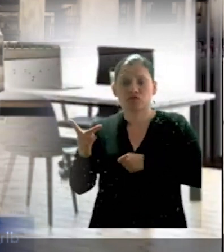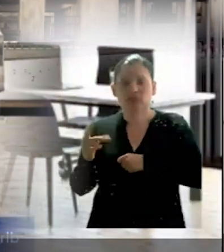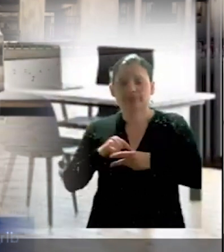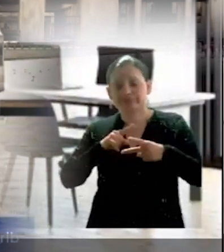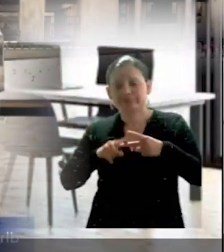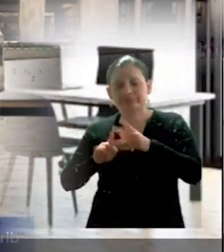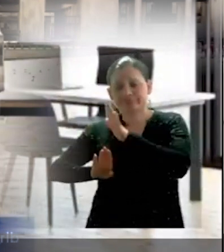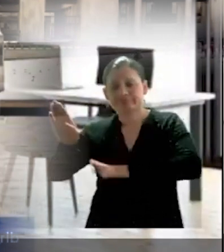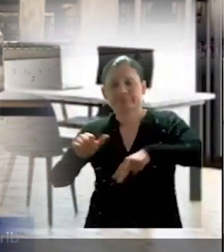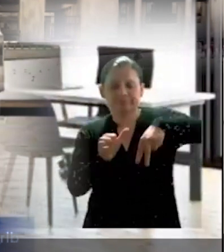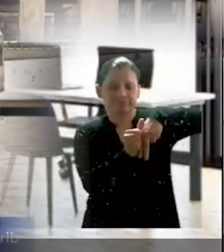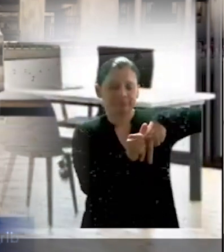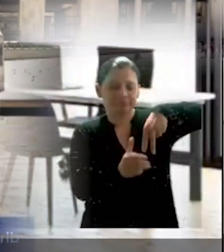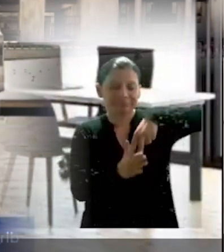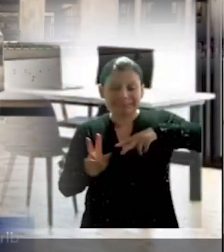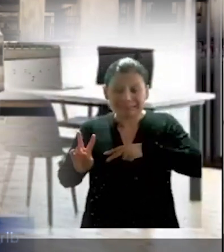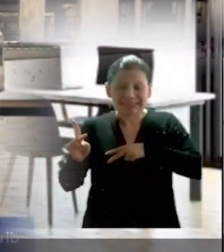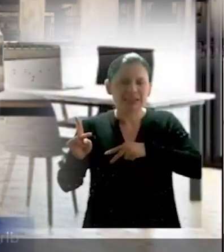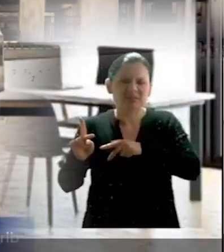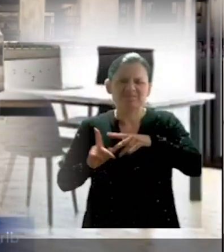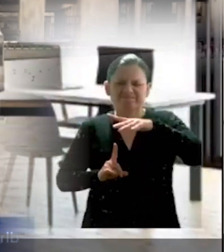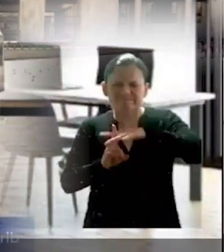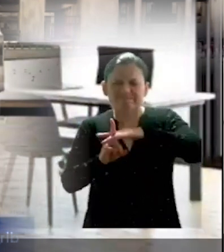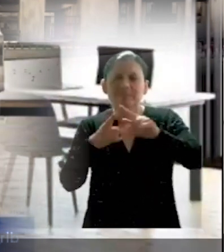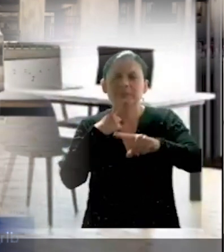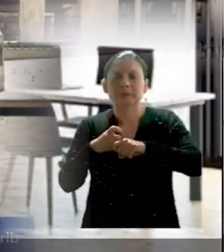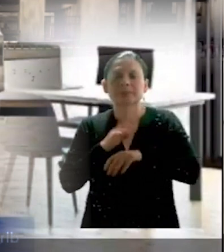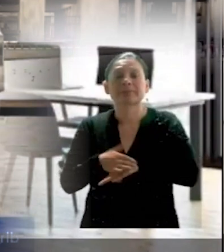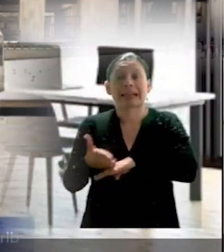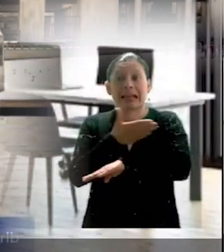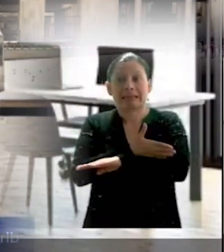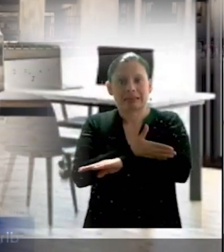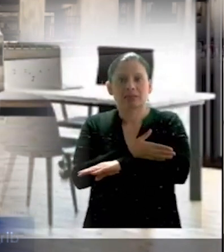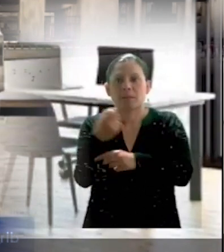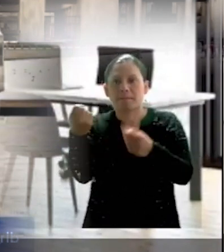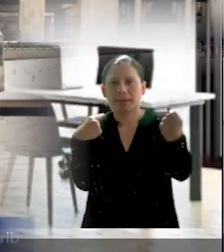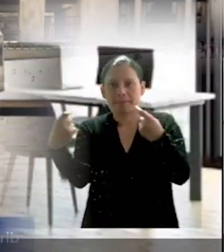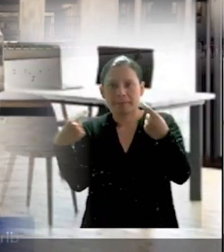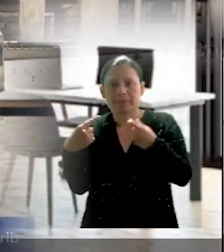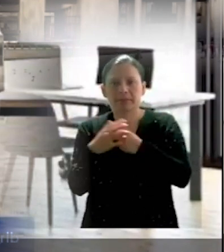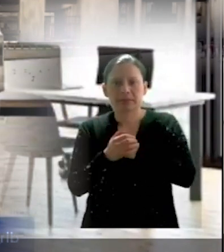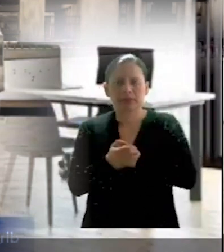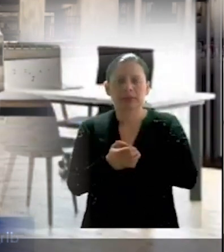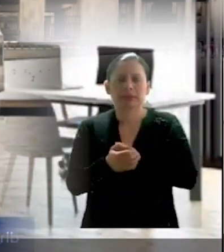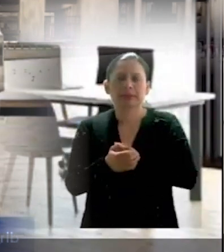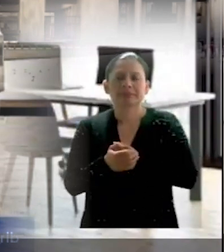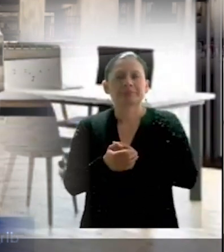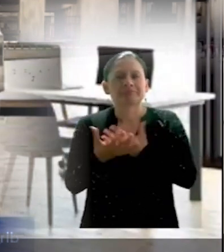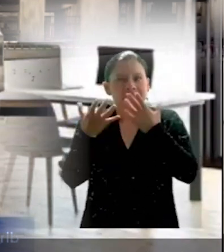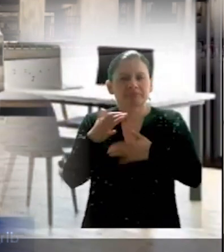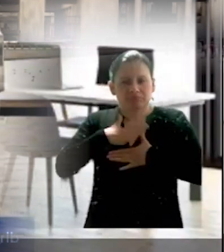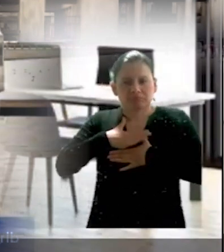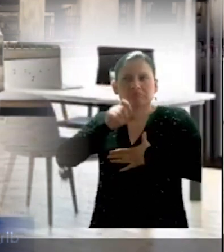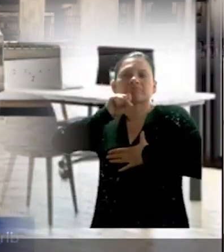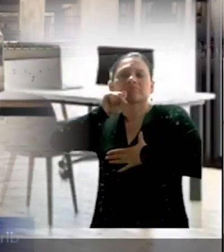Y antes de darle paso a las preguntas del público, yo quiero hacerle algunas preguntas un poco más puntuales y